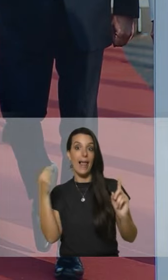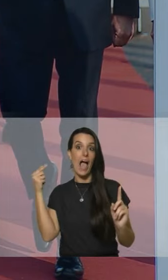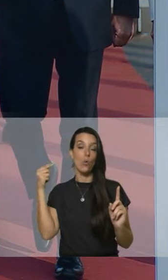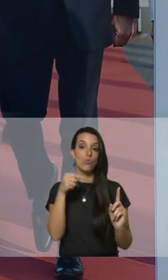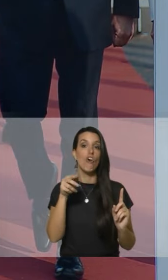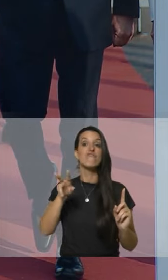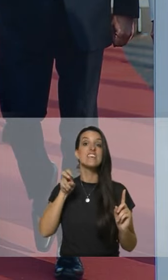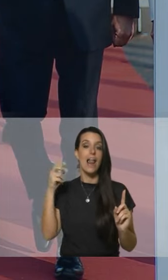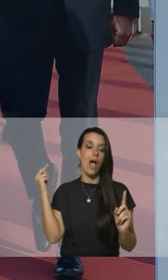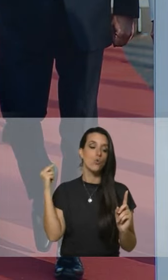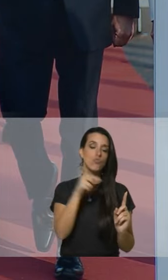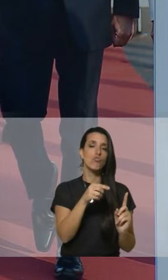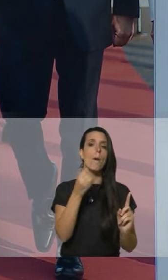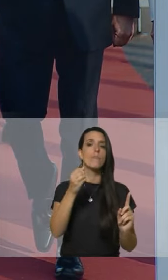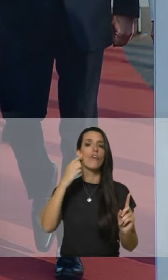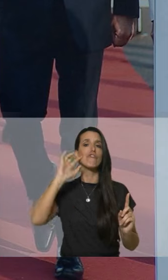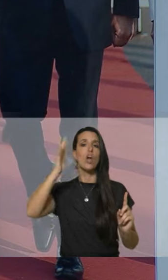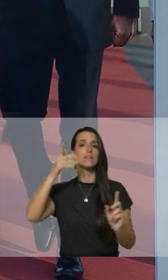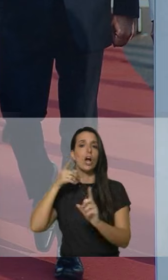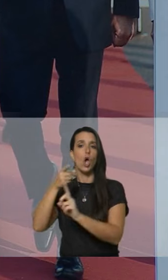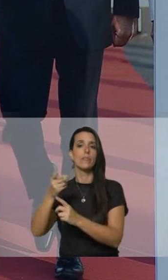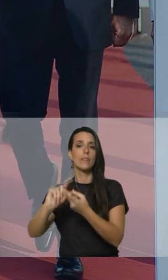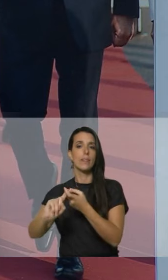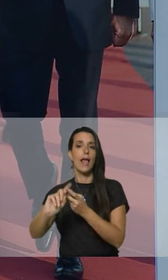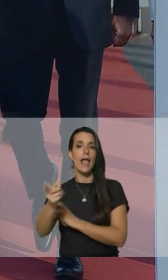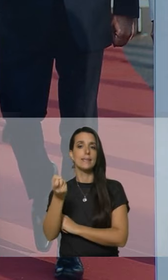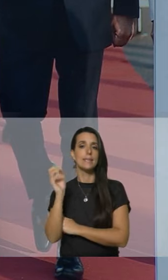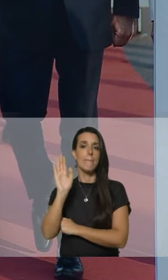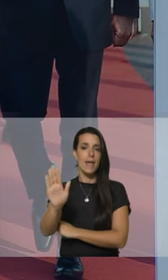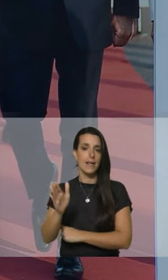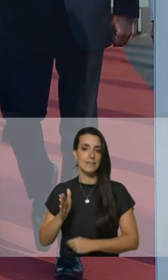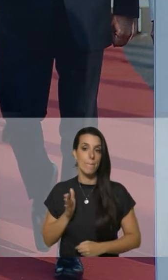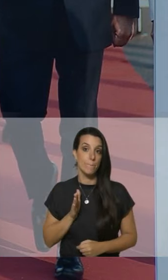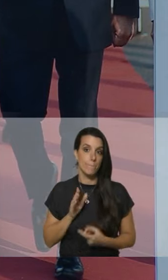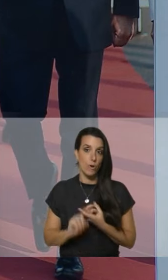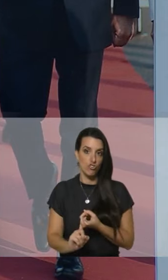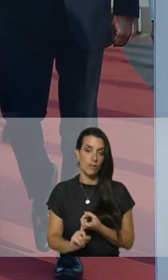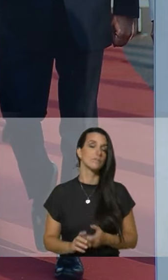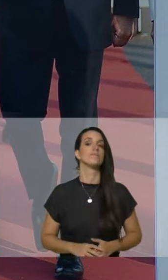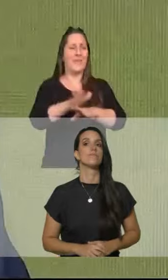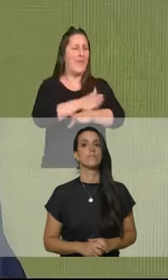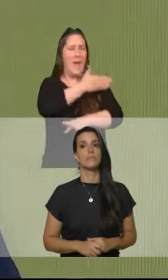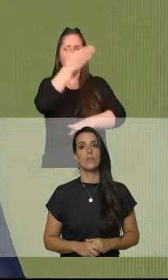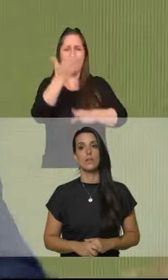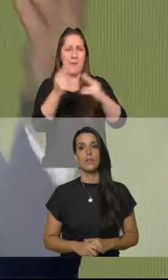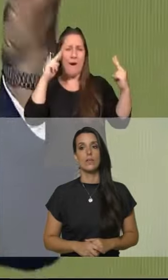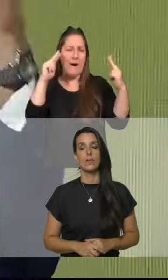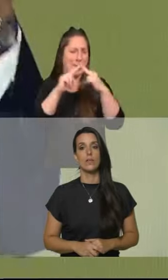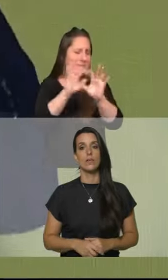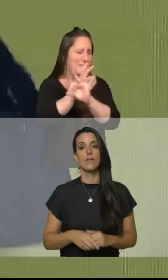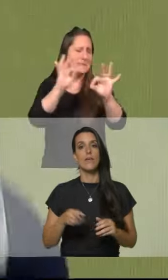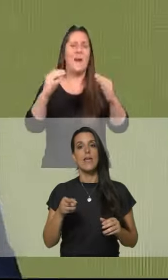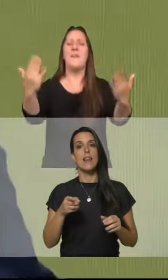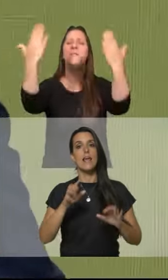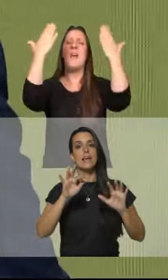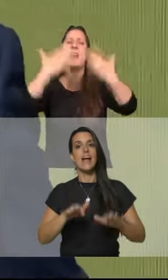fiscalía por lesiones graves y amenazas a su expareja Fabiola Yáñez su carta de